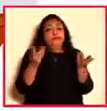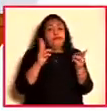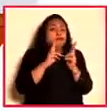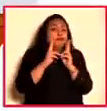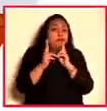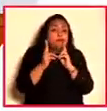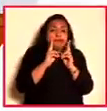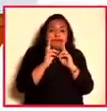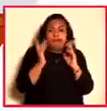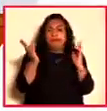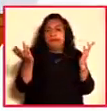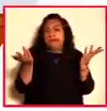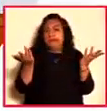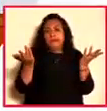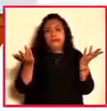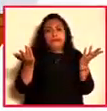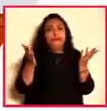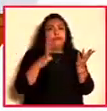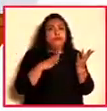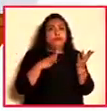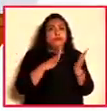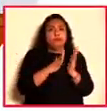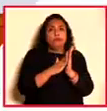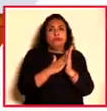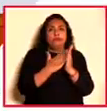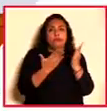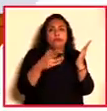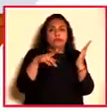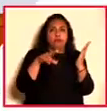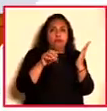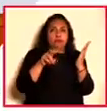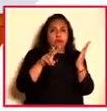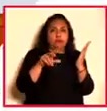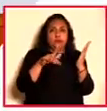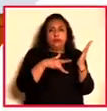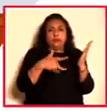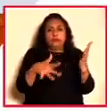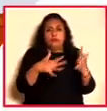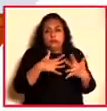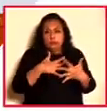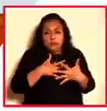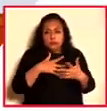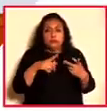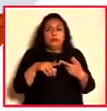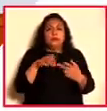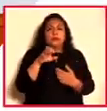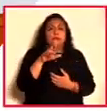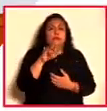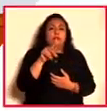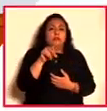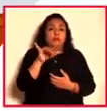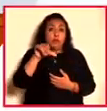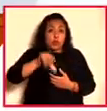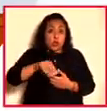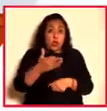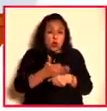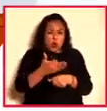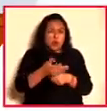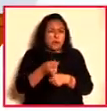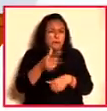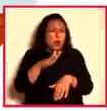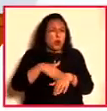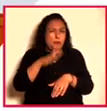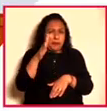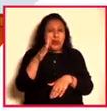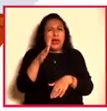tienen pues la novela romántica, la novela erótica. Ahorita ya hay un poco más en novela